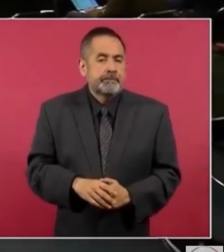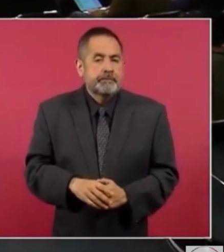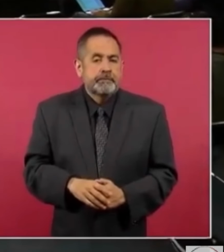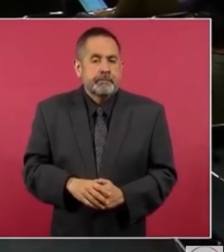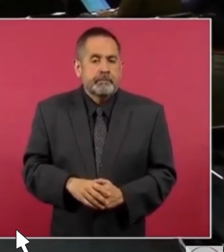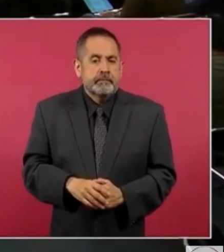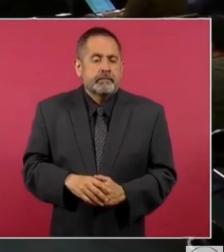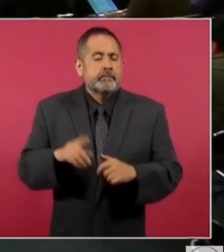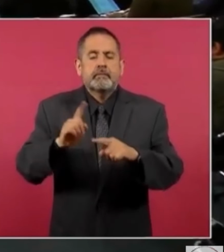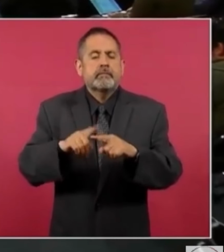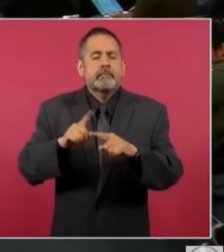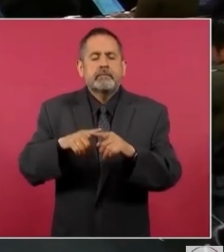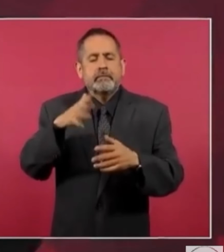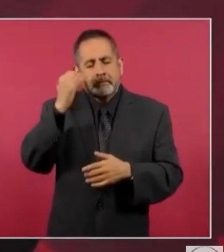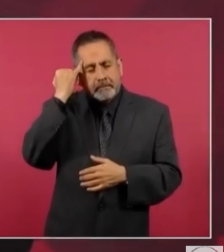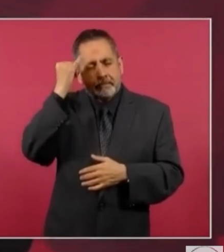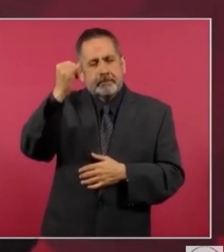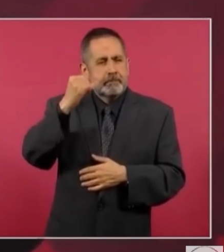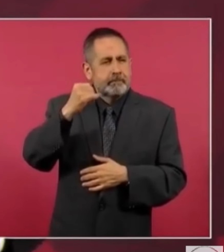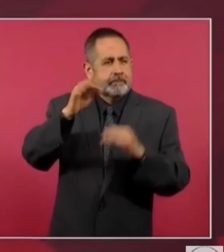¿Cuál creen que era la consigna?